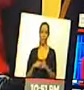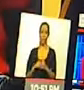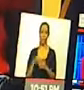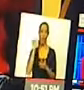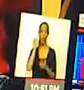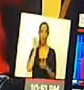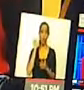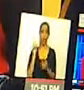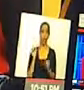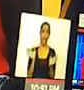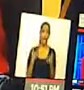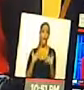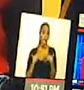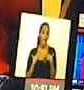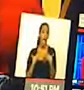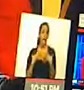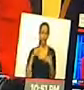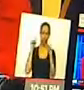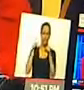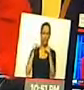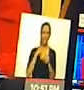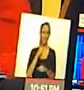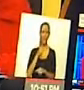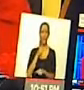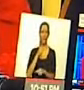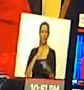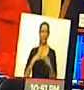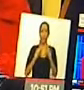sale... Ella es periodista de Voluntad Popular